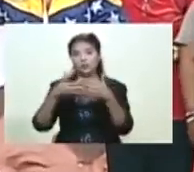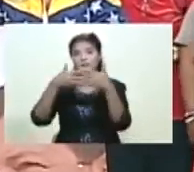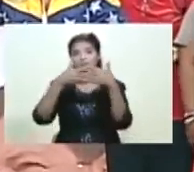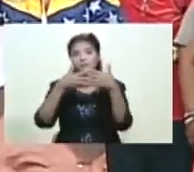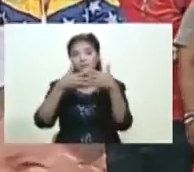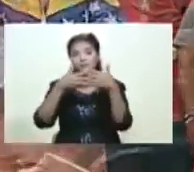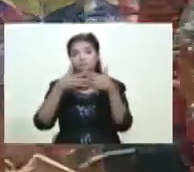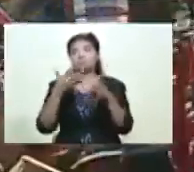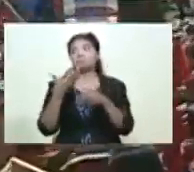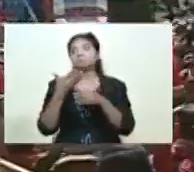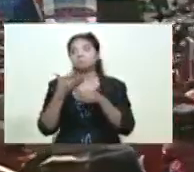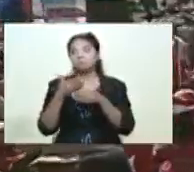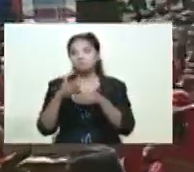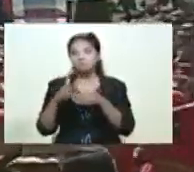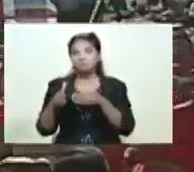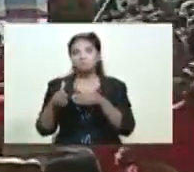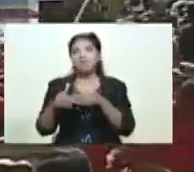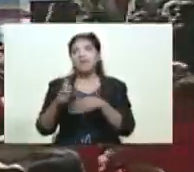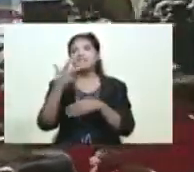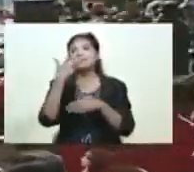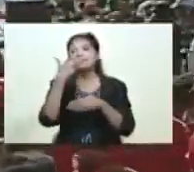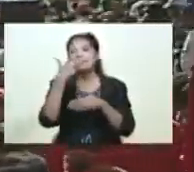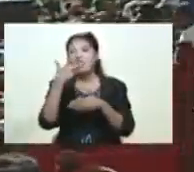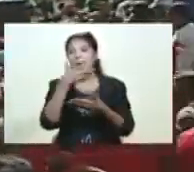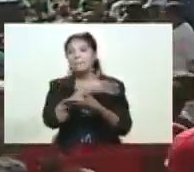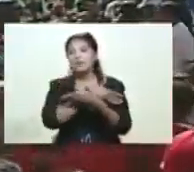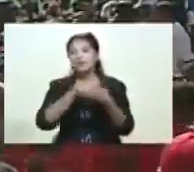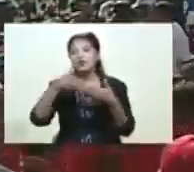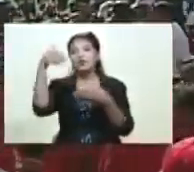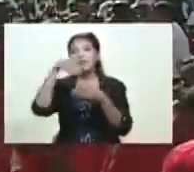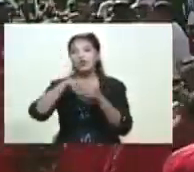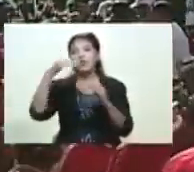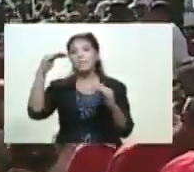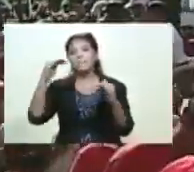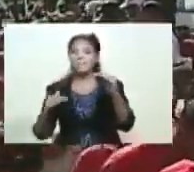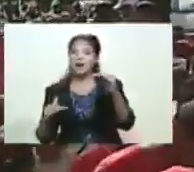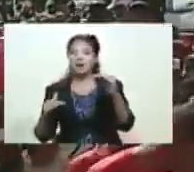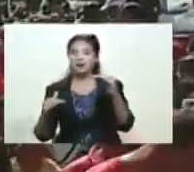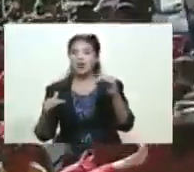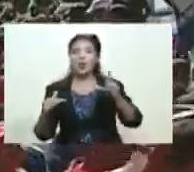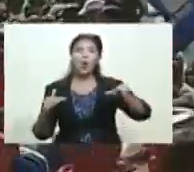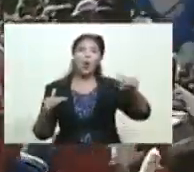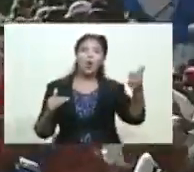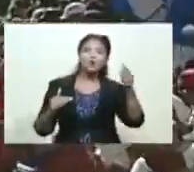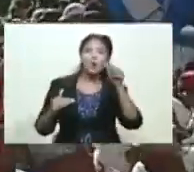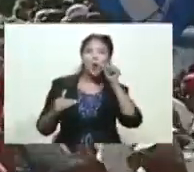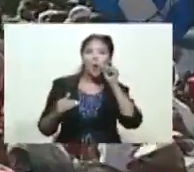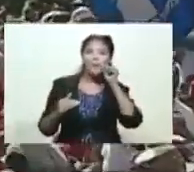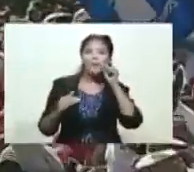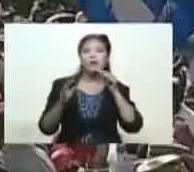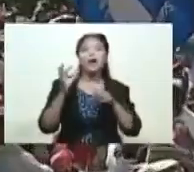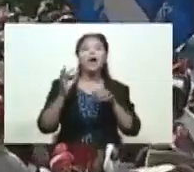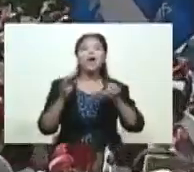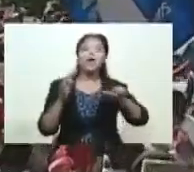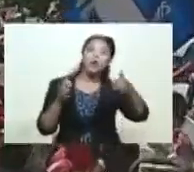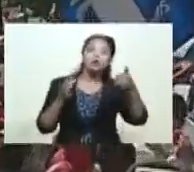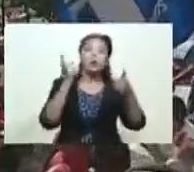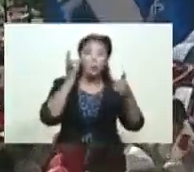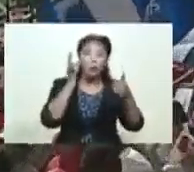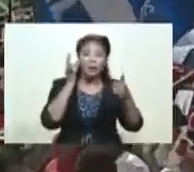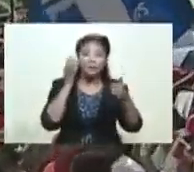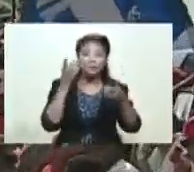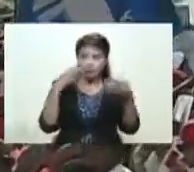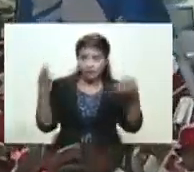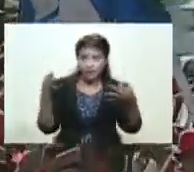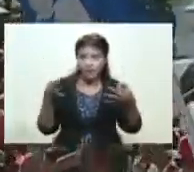pesar de que sacó 3 millones de votos menos que su contendiente Hillary Clinton. Esa es la